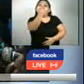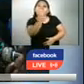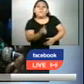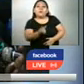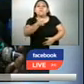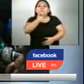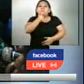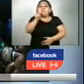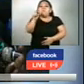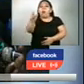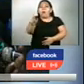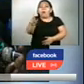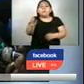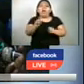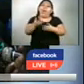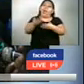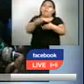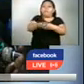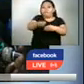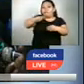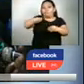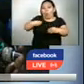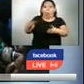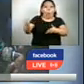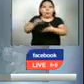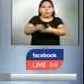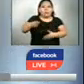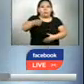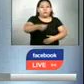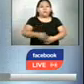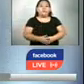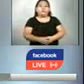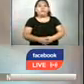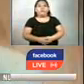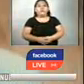solicitaron anticipo no se vean obligados a devolverlo.